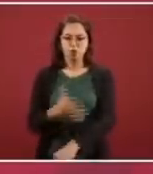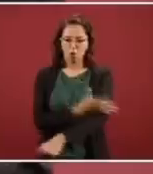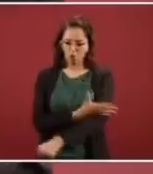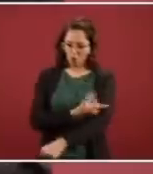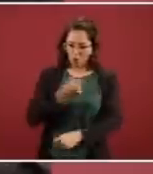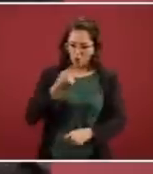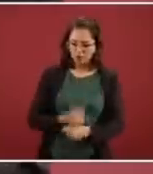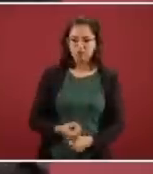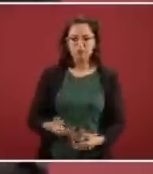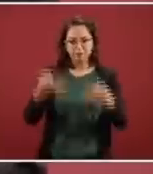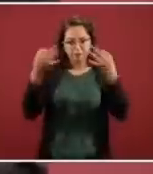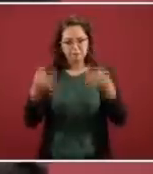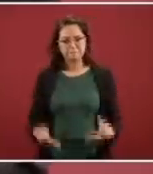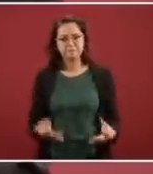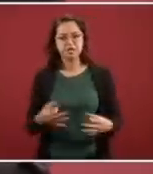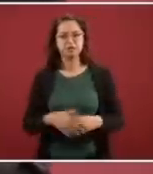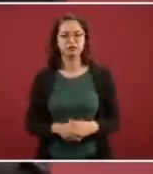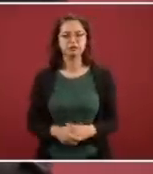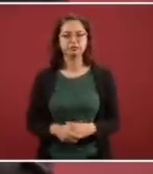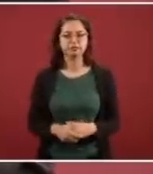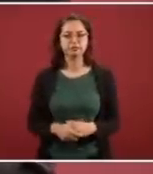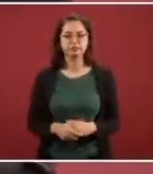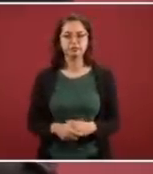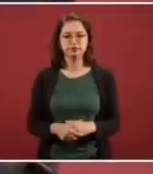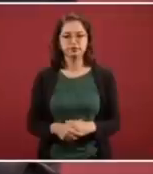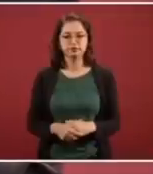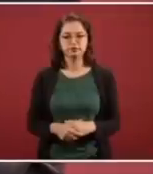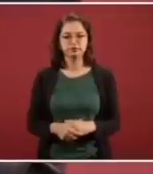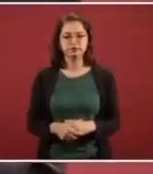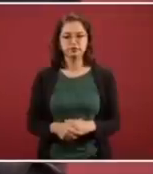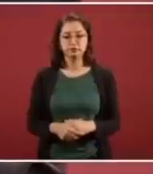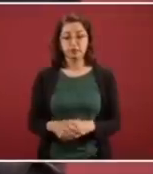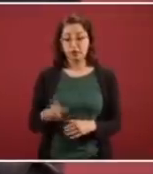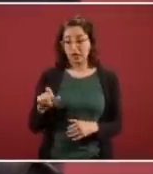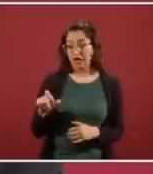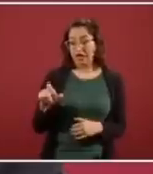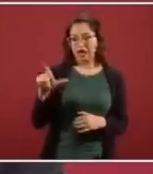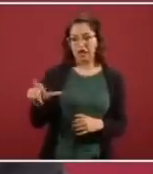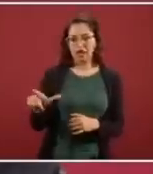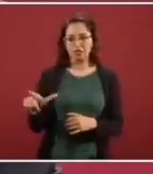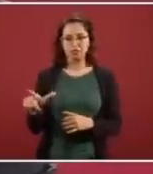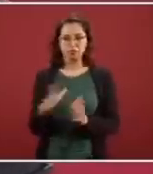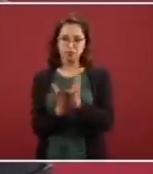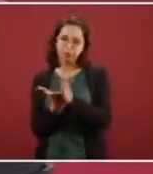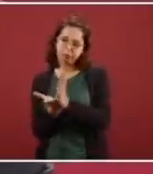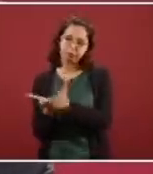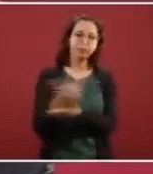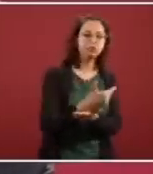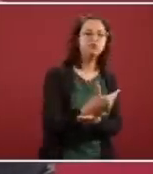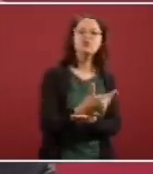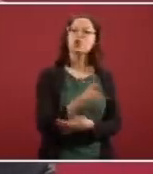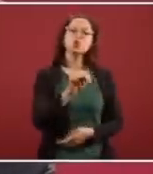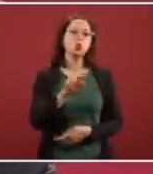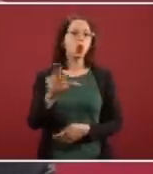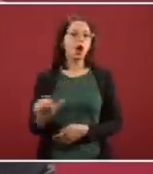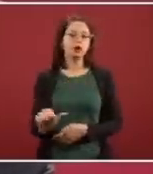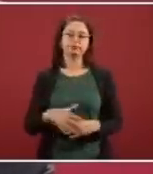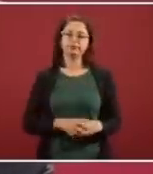honesta. Él no se vendió nunca.